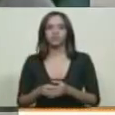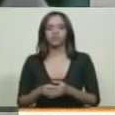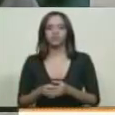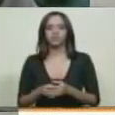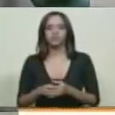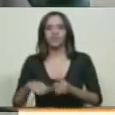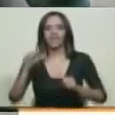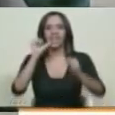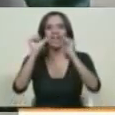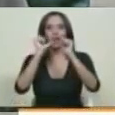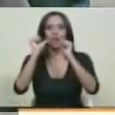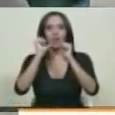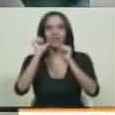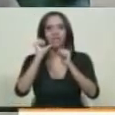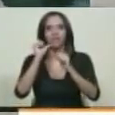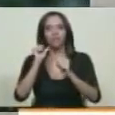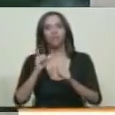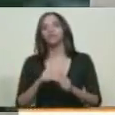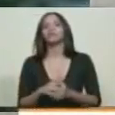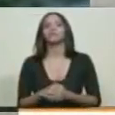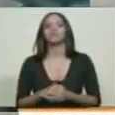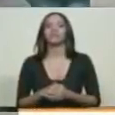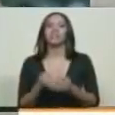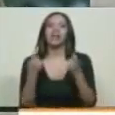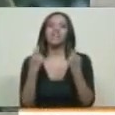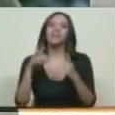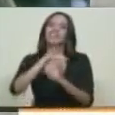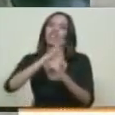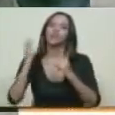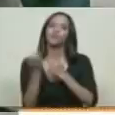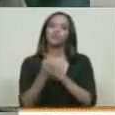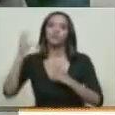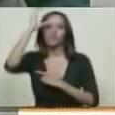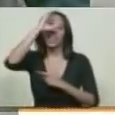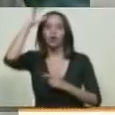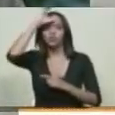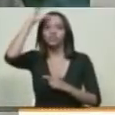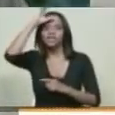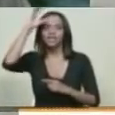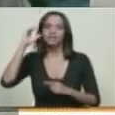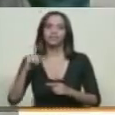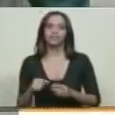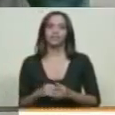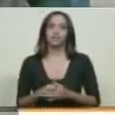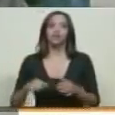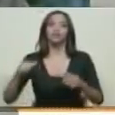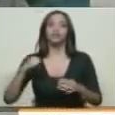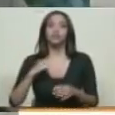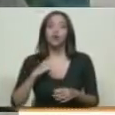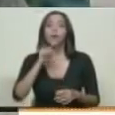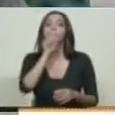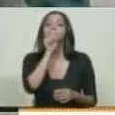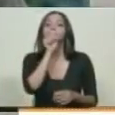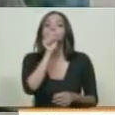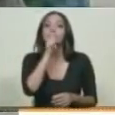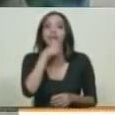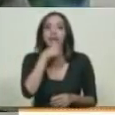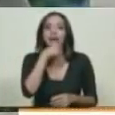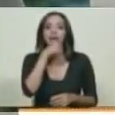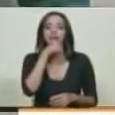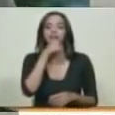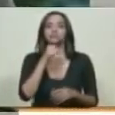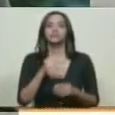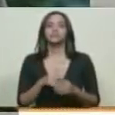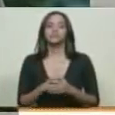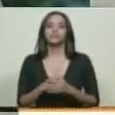alcoholismo, la falta de cultura y de conciencia, son viejas rémoras que